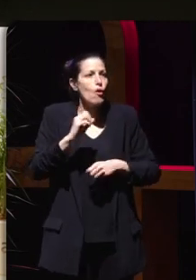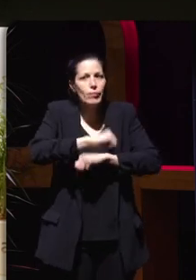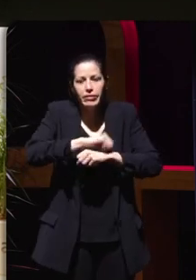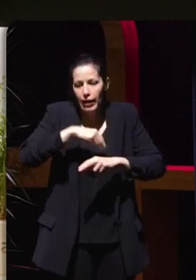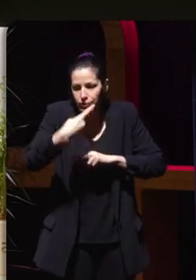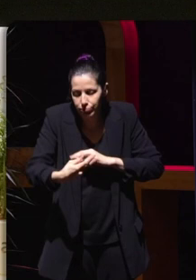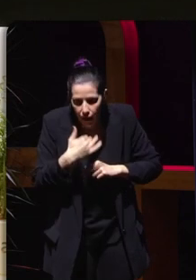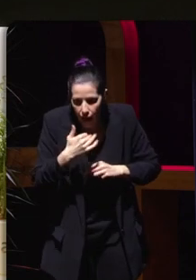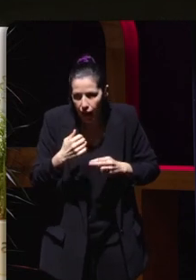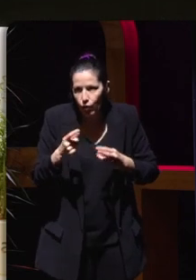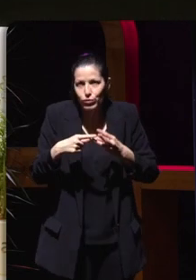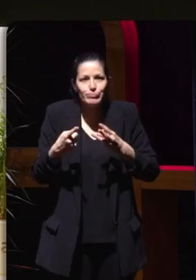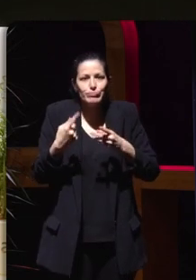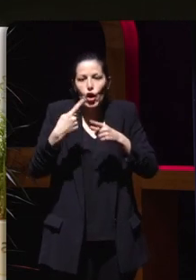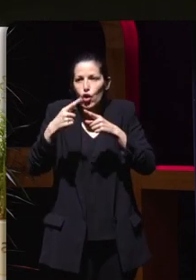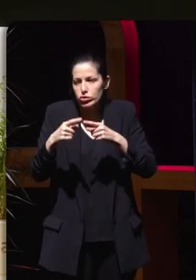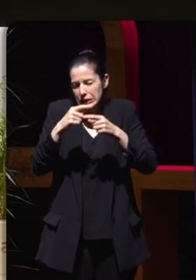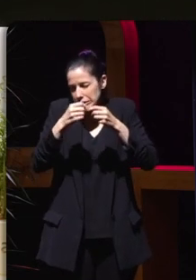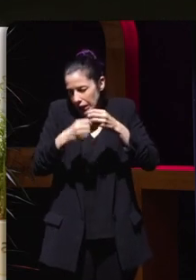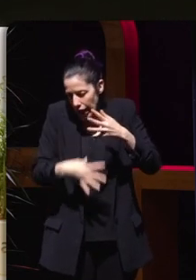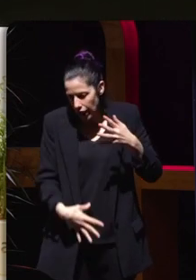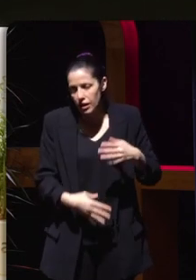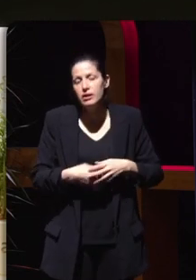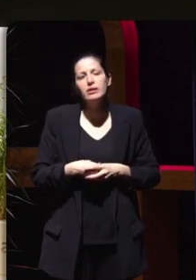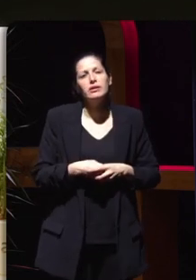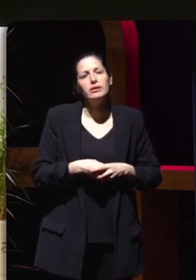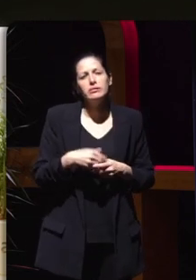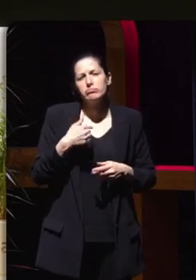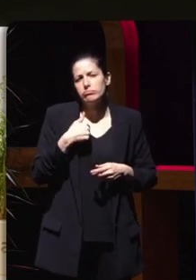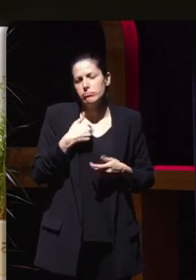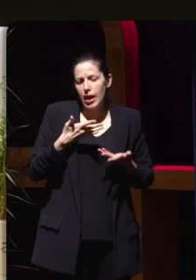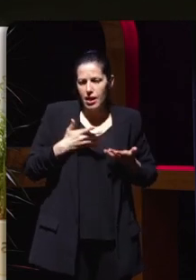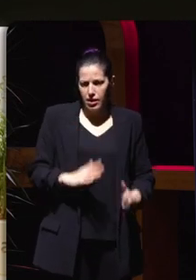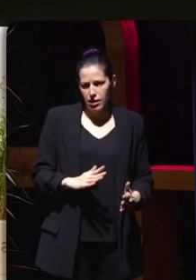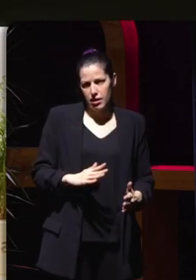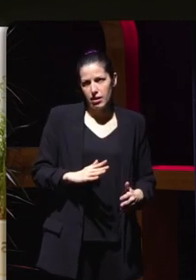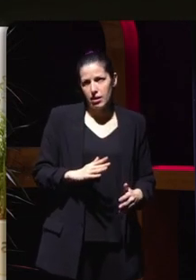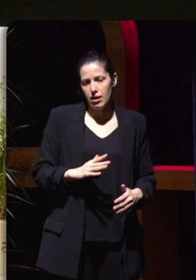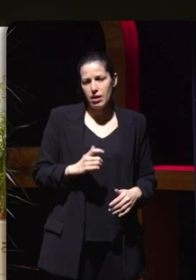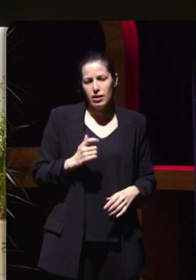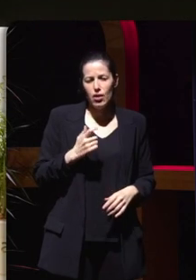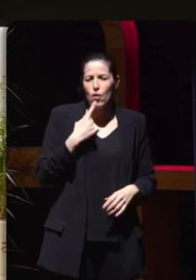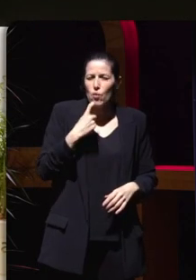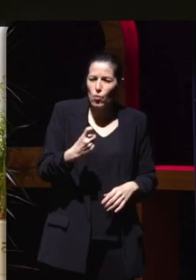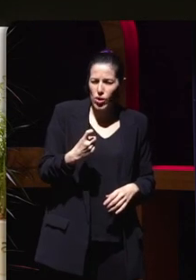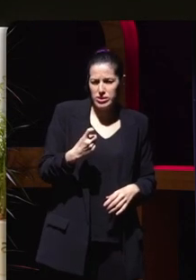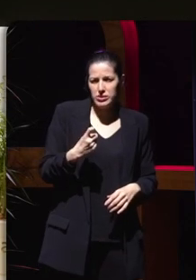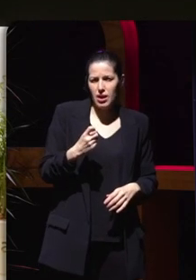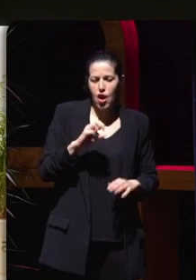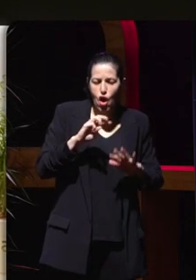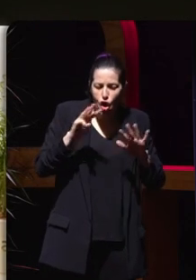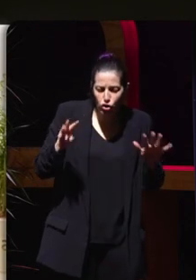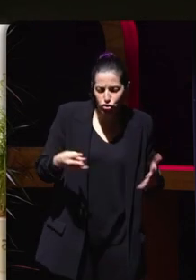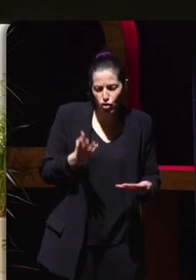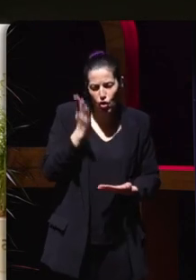todas esas cosas que si durmiera algún día miñafilla tardó tres años tres meses y duras semanas en dormir ocho horas seguidas